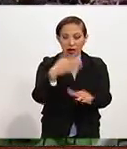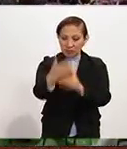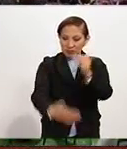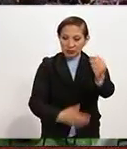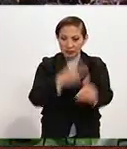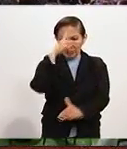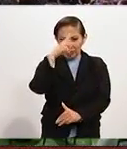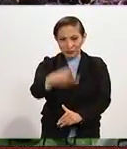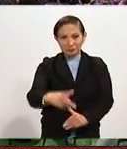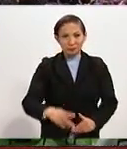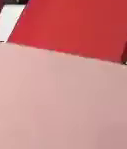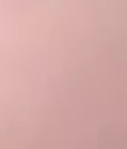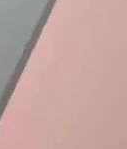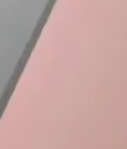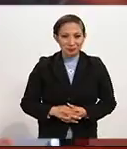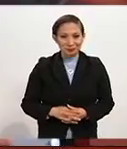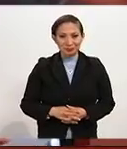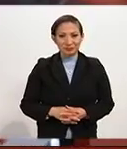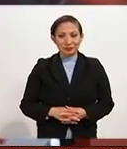avanzando nuestro país.